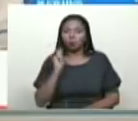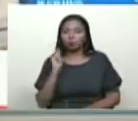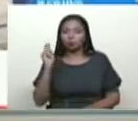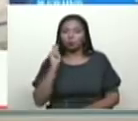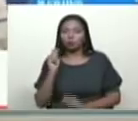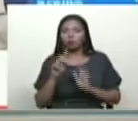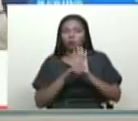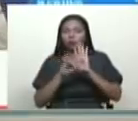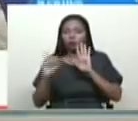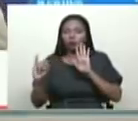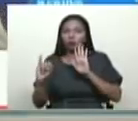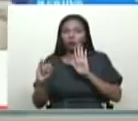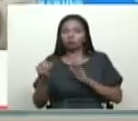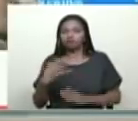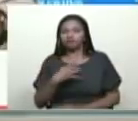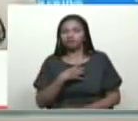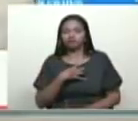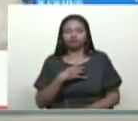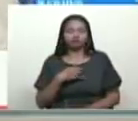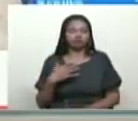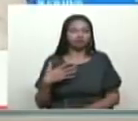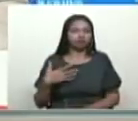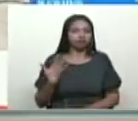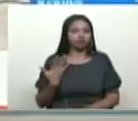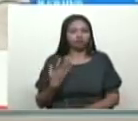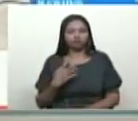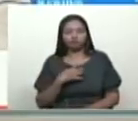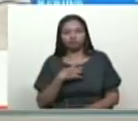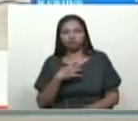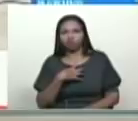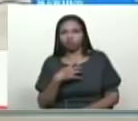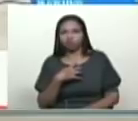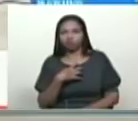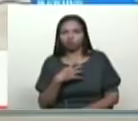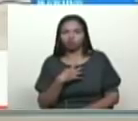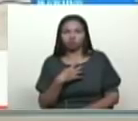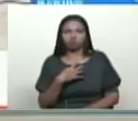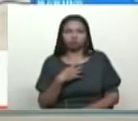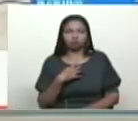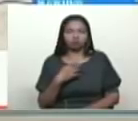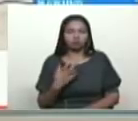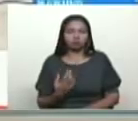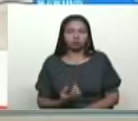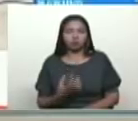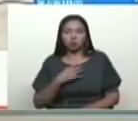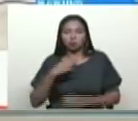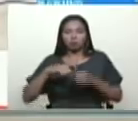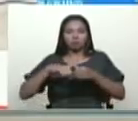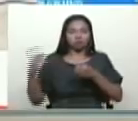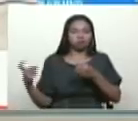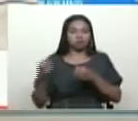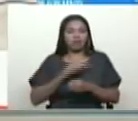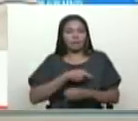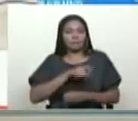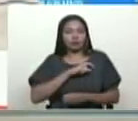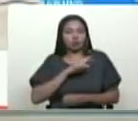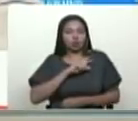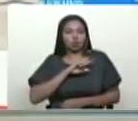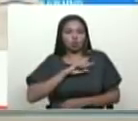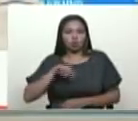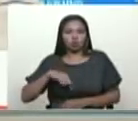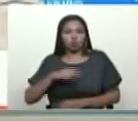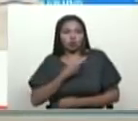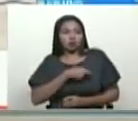constituyentes para decir no se puede. No se puede desprenderse del imperio español. Somos España,